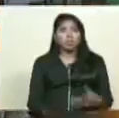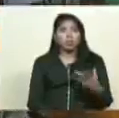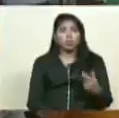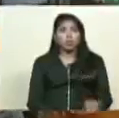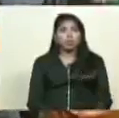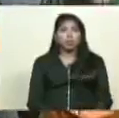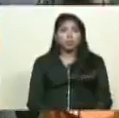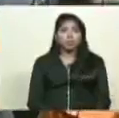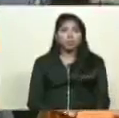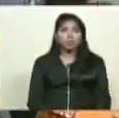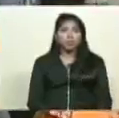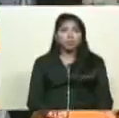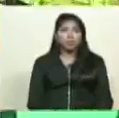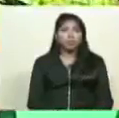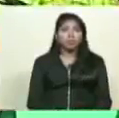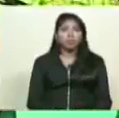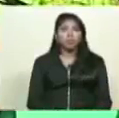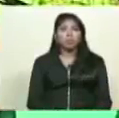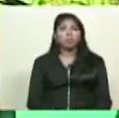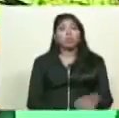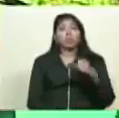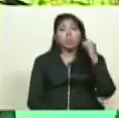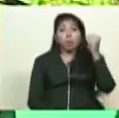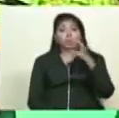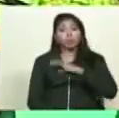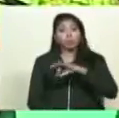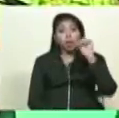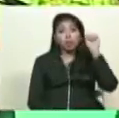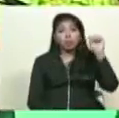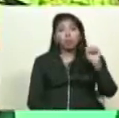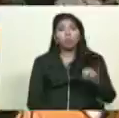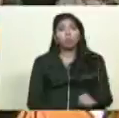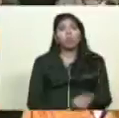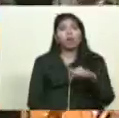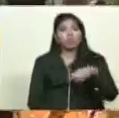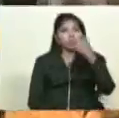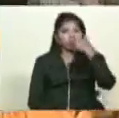socialismo! ¡Que viva el movimiento Somos Venezuela!